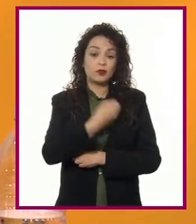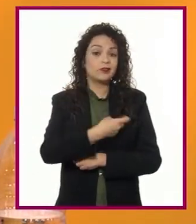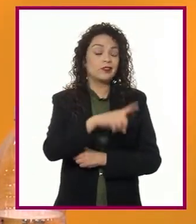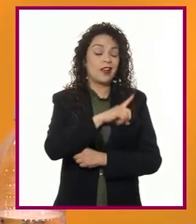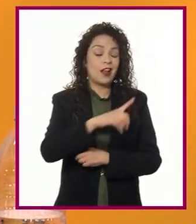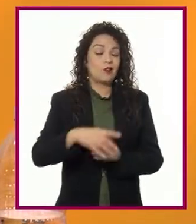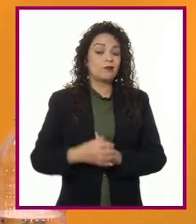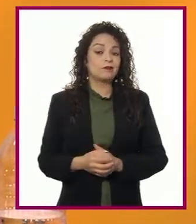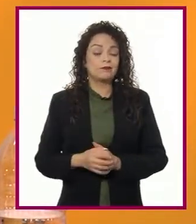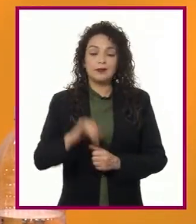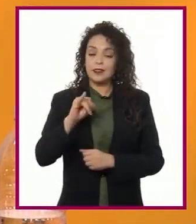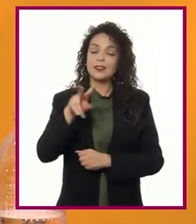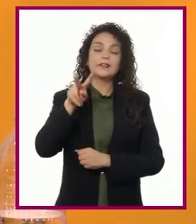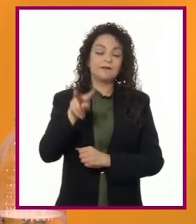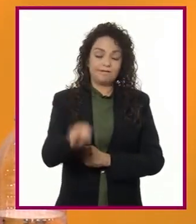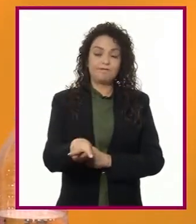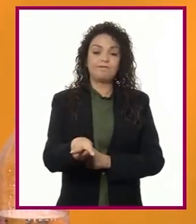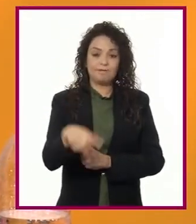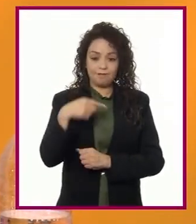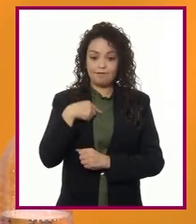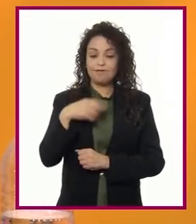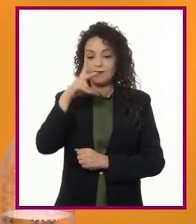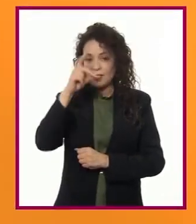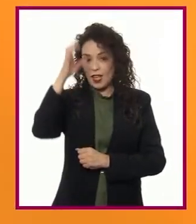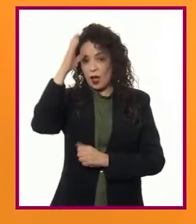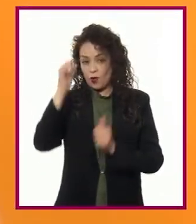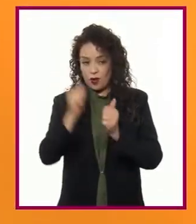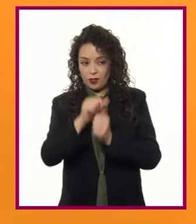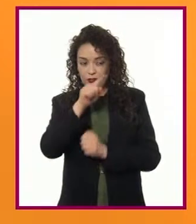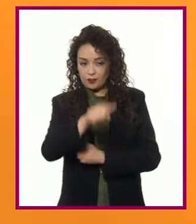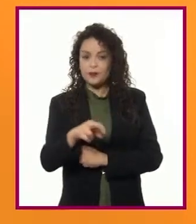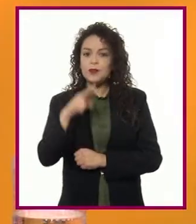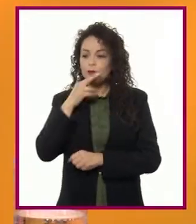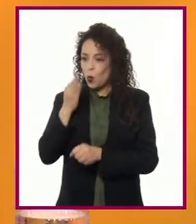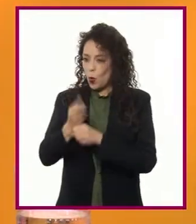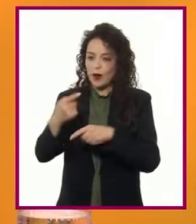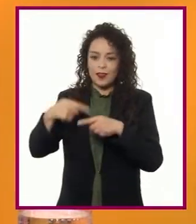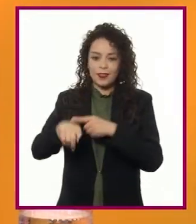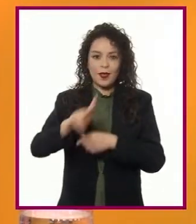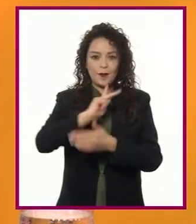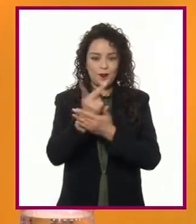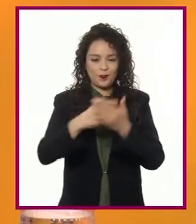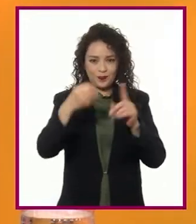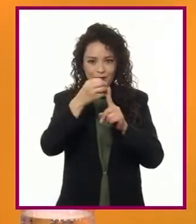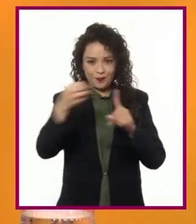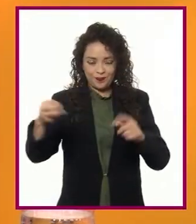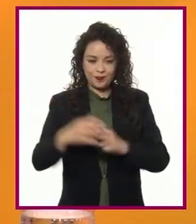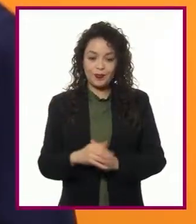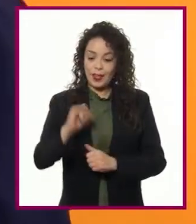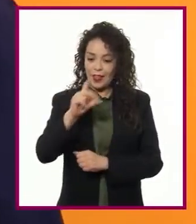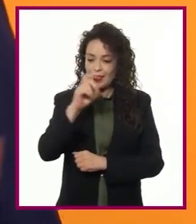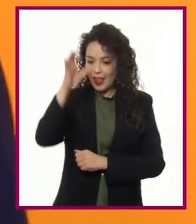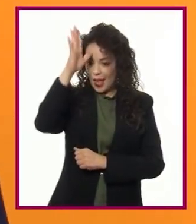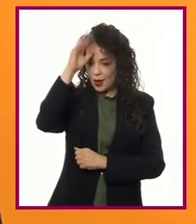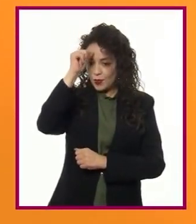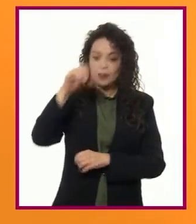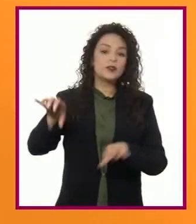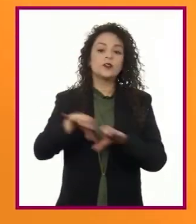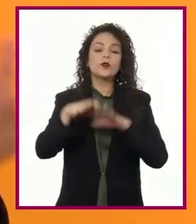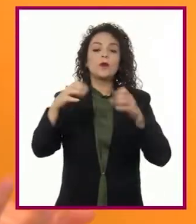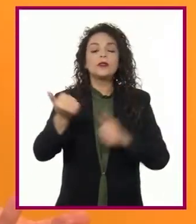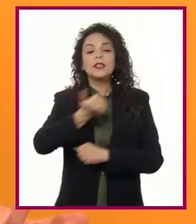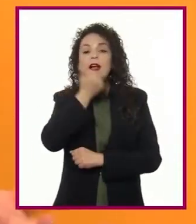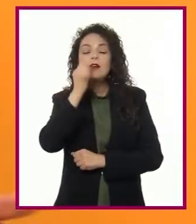Concuerdo contigo, Teresa. Antes de seguir, ¿qué te parece si damos inicio a la sesión? De acuerdo, Enrique. ¿Cómo están, alumnas y